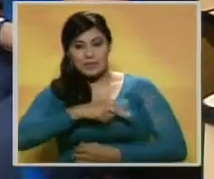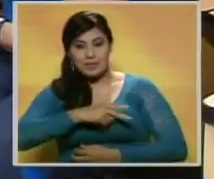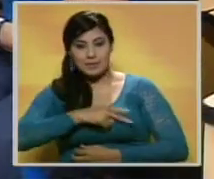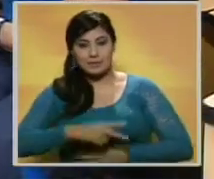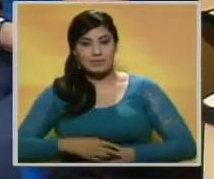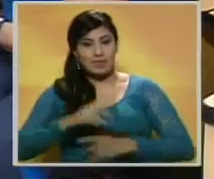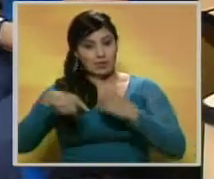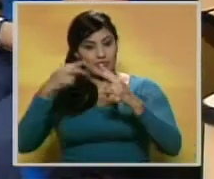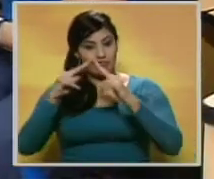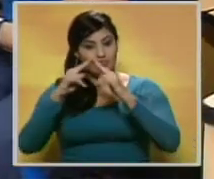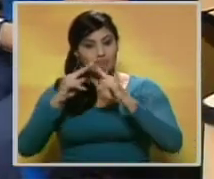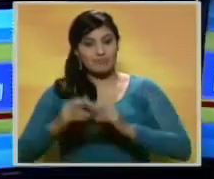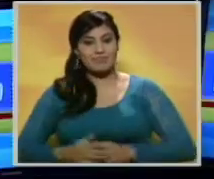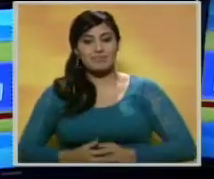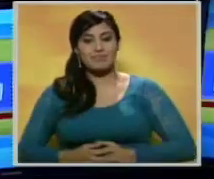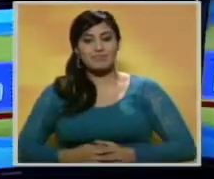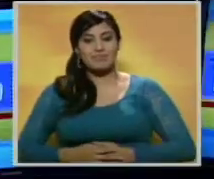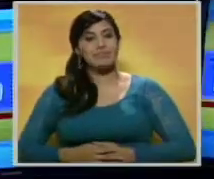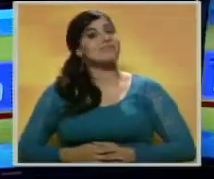Venevisión. Hasta la próxima.